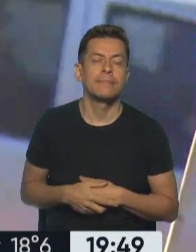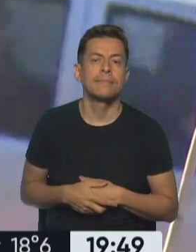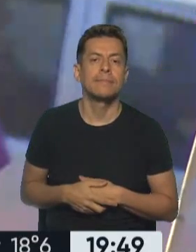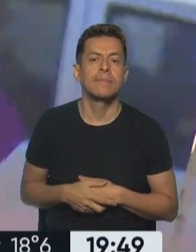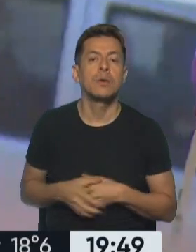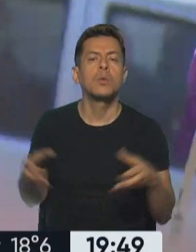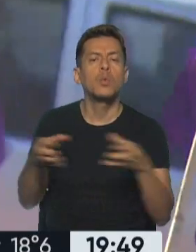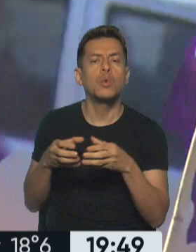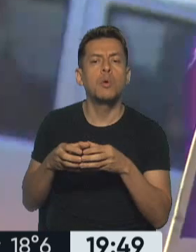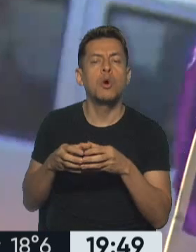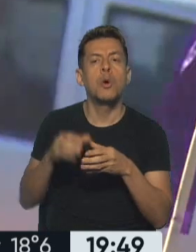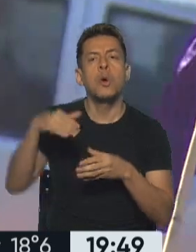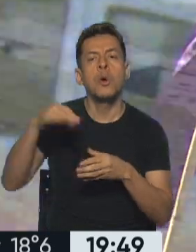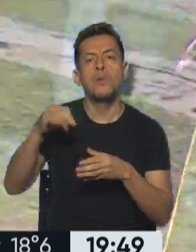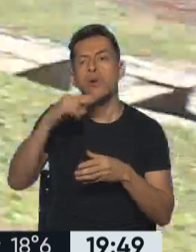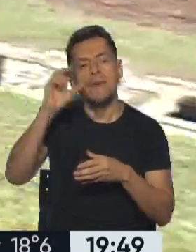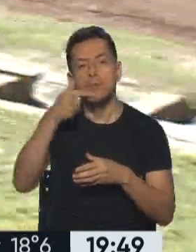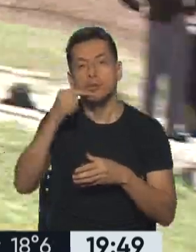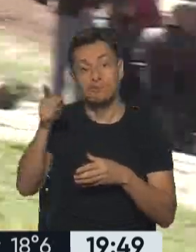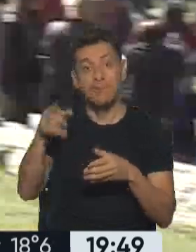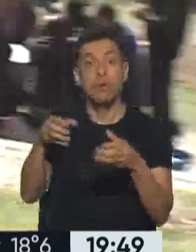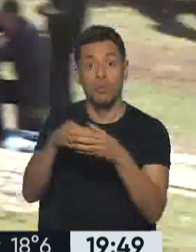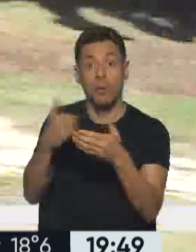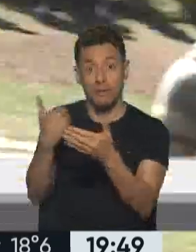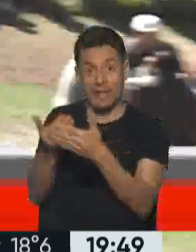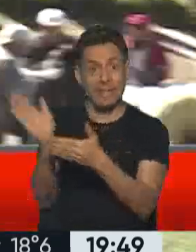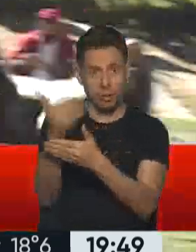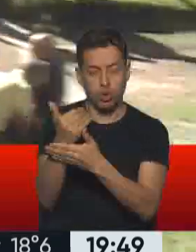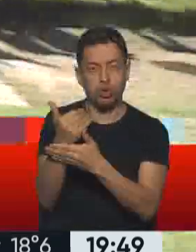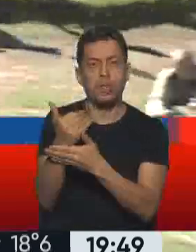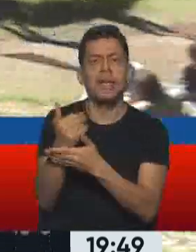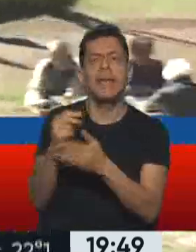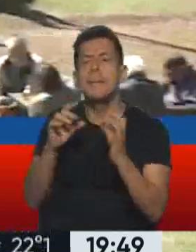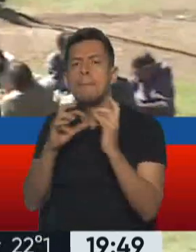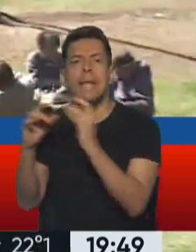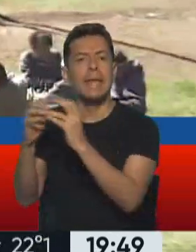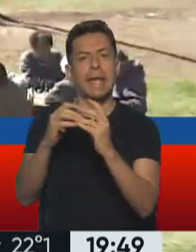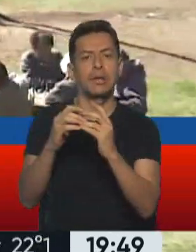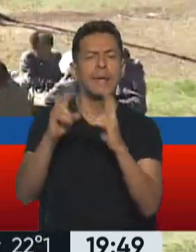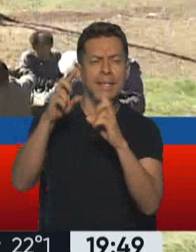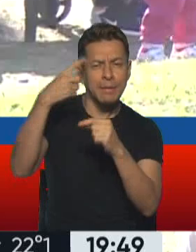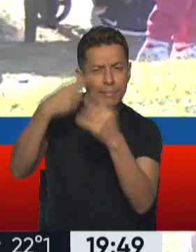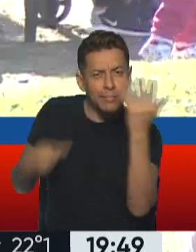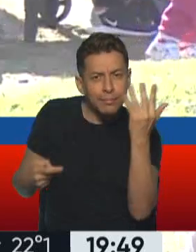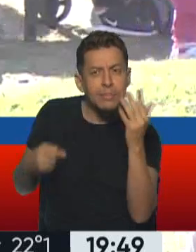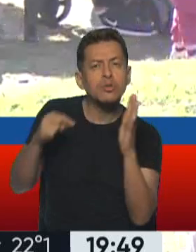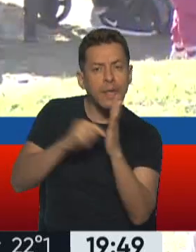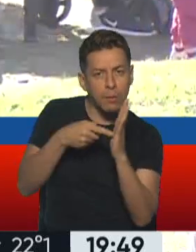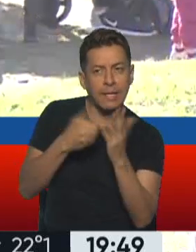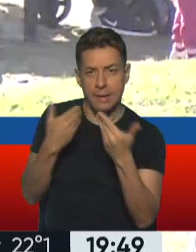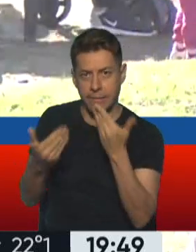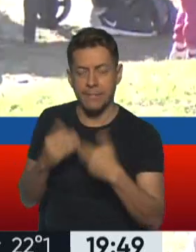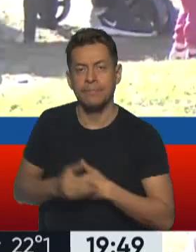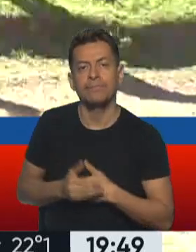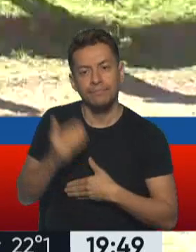La agrupación Movemos, que integra el Frente de Todos, realizó un plenario para debatir diferentes problemáticas de la ciudad de Buenos Aires